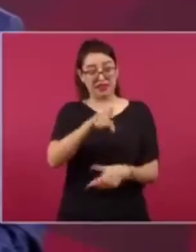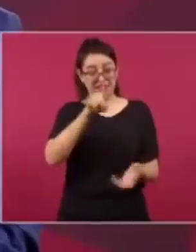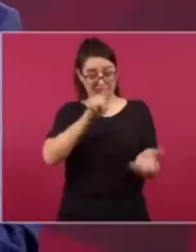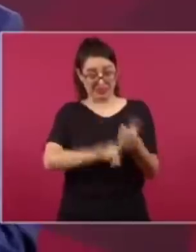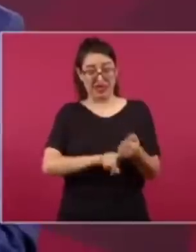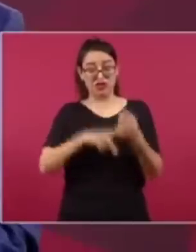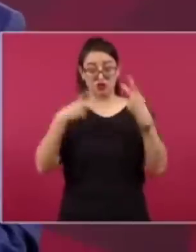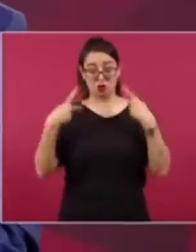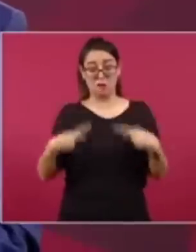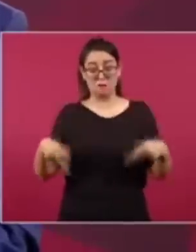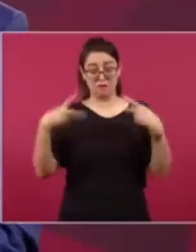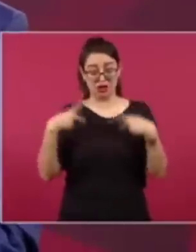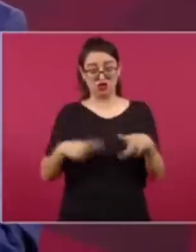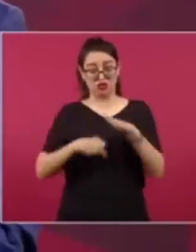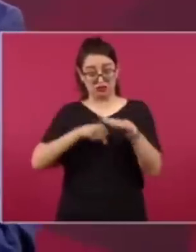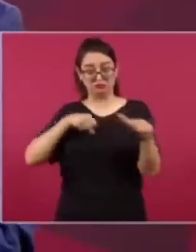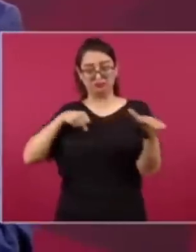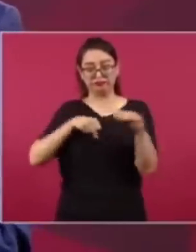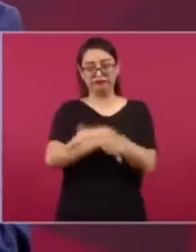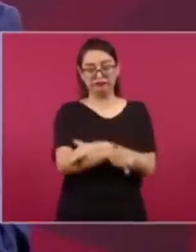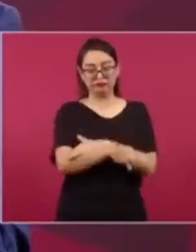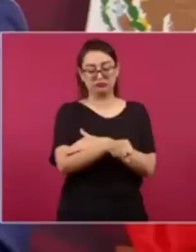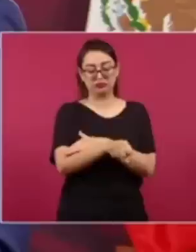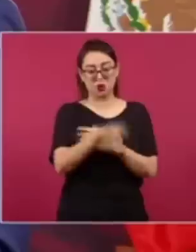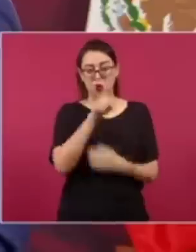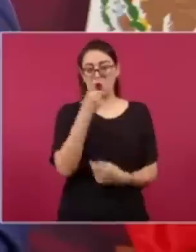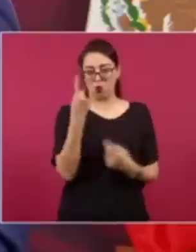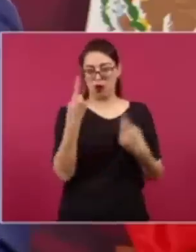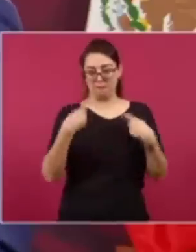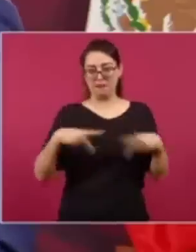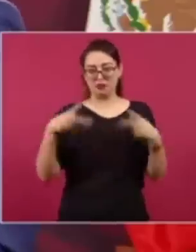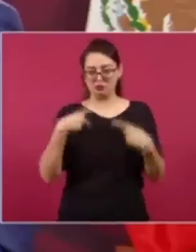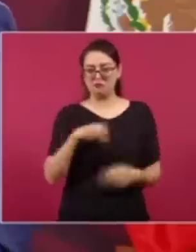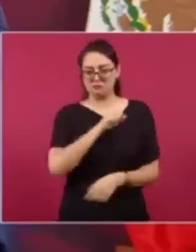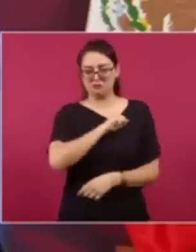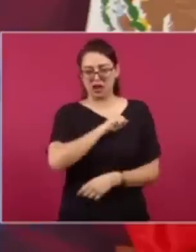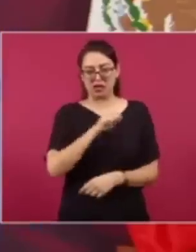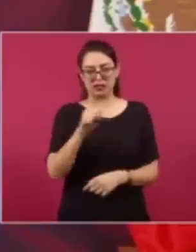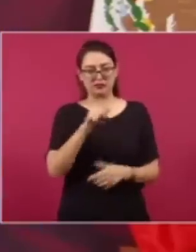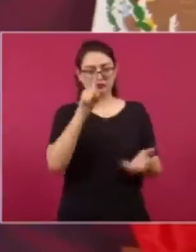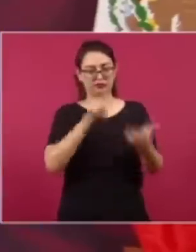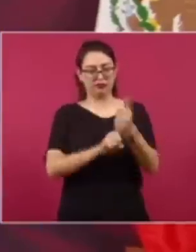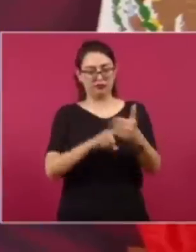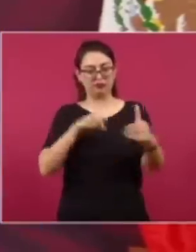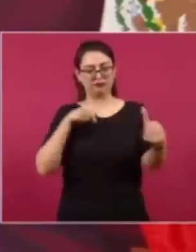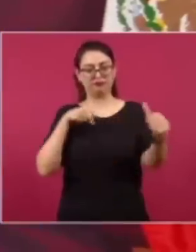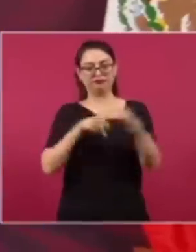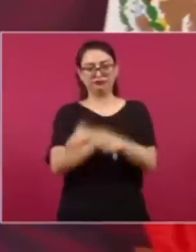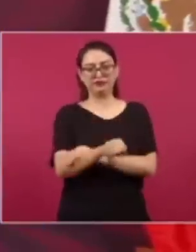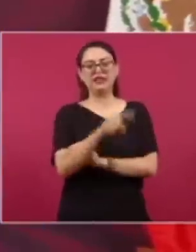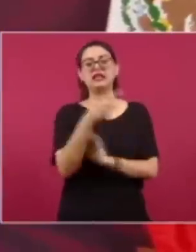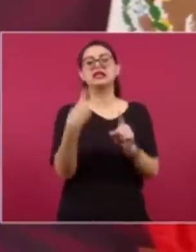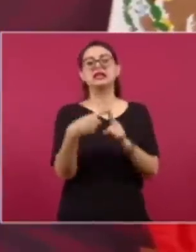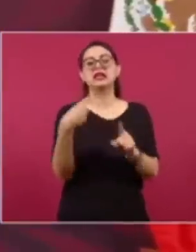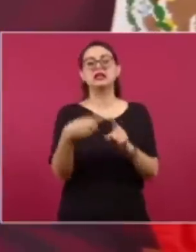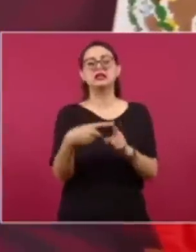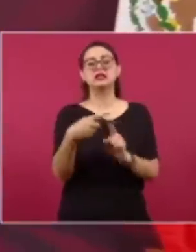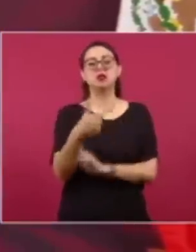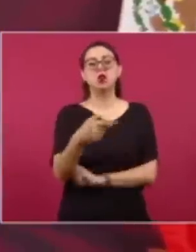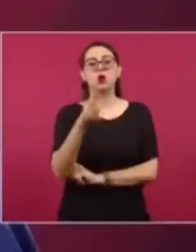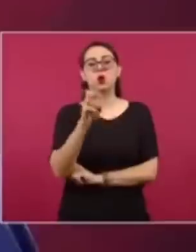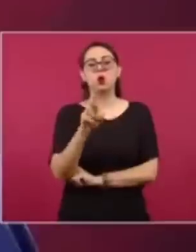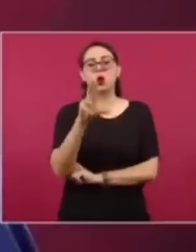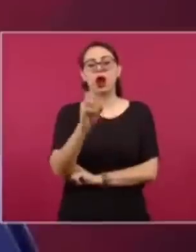ya ni siquiera veinticuatro en tres horas dejará libre al Güero Palma